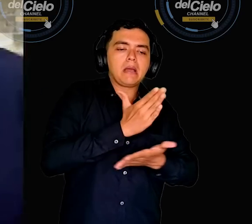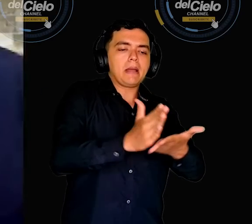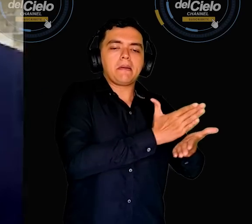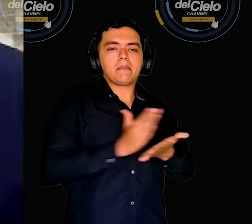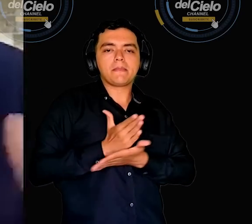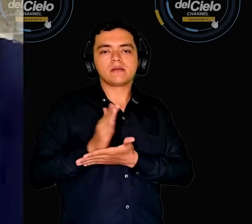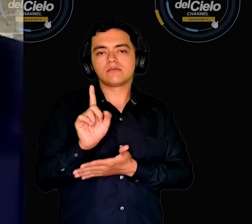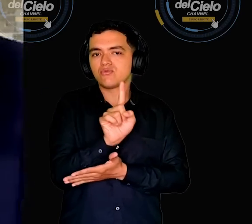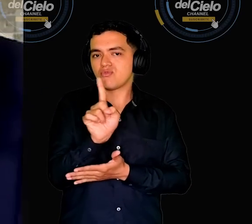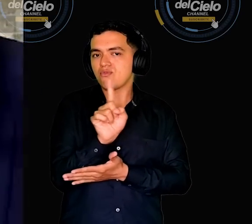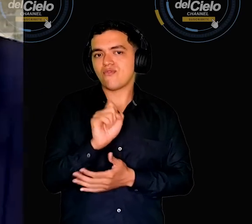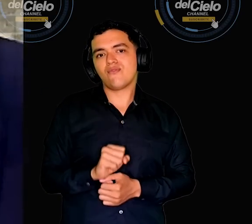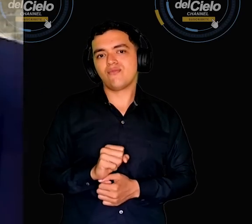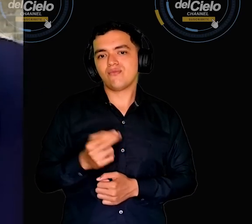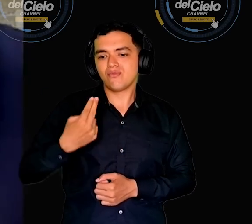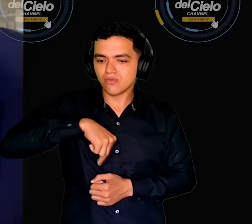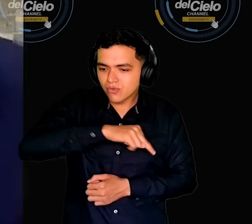que un incrédulo.